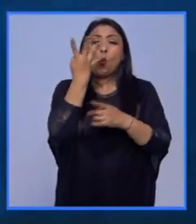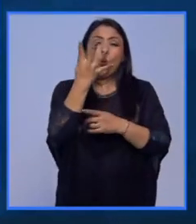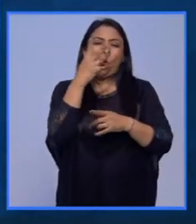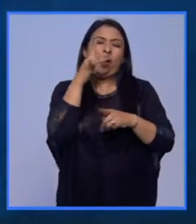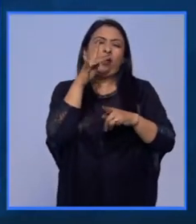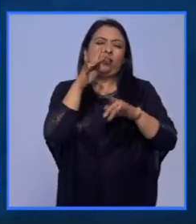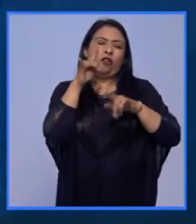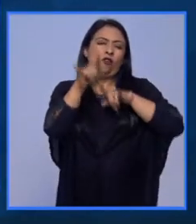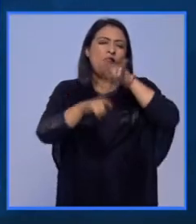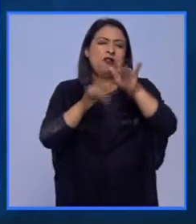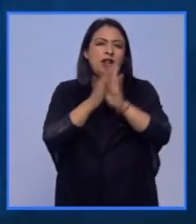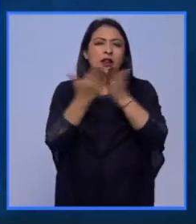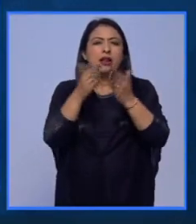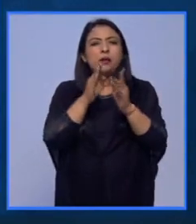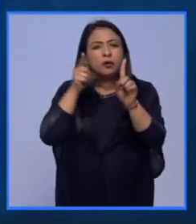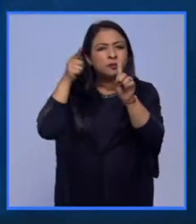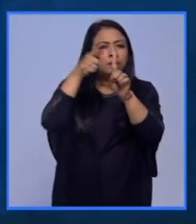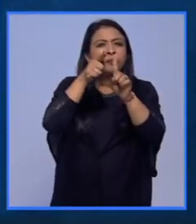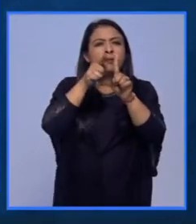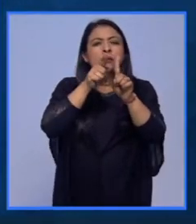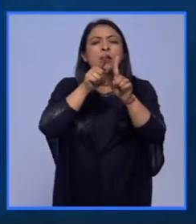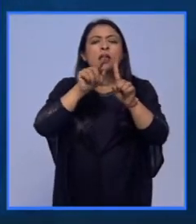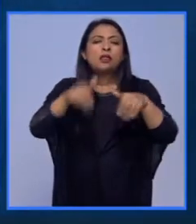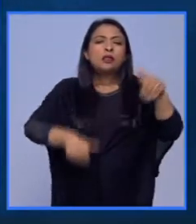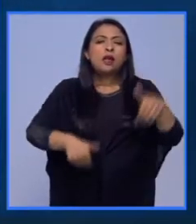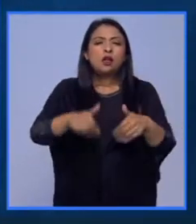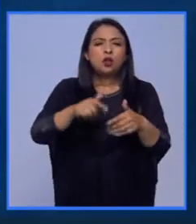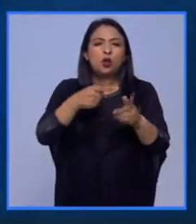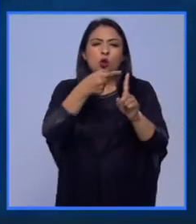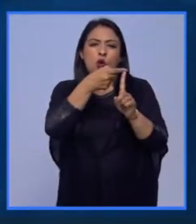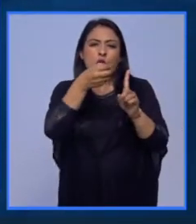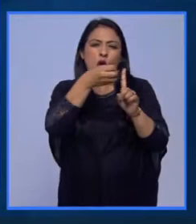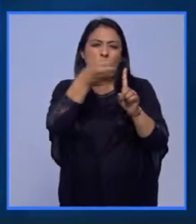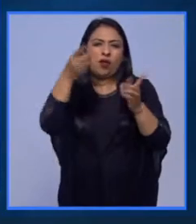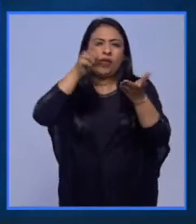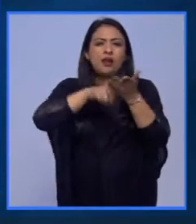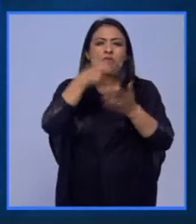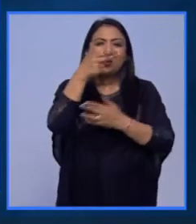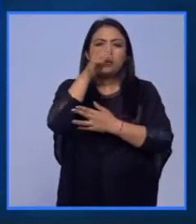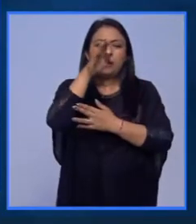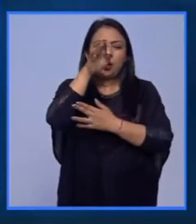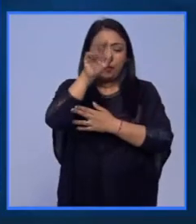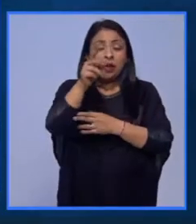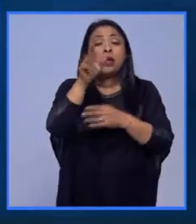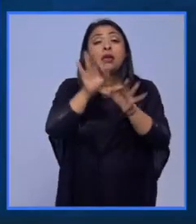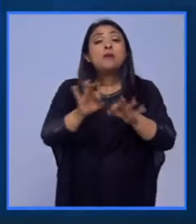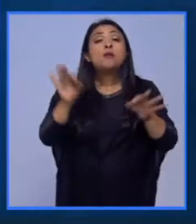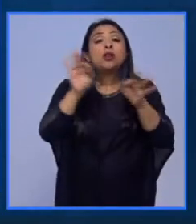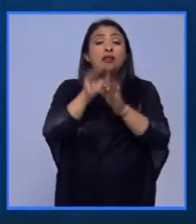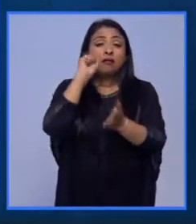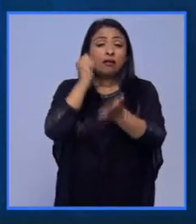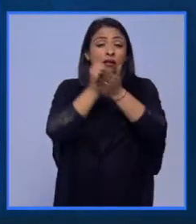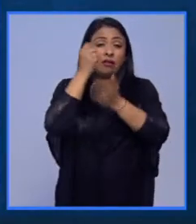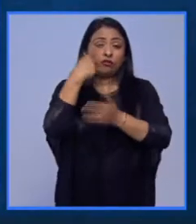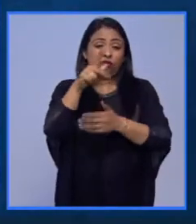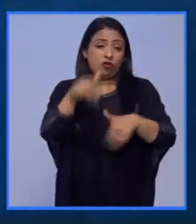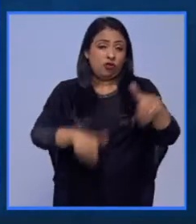libro especializadas en teatro que se organiza en Iberoamérica y que reúne a las más importantes editoriales